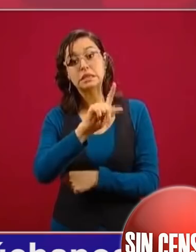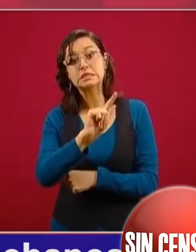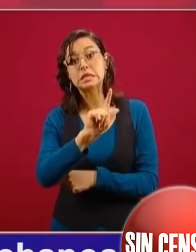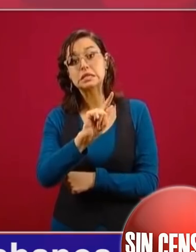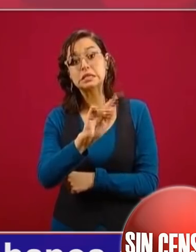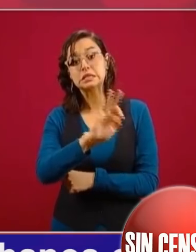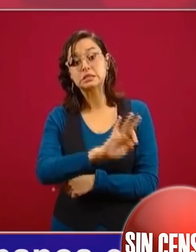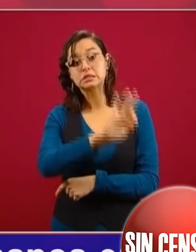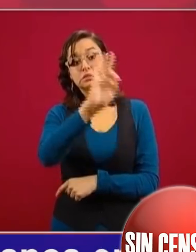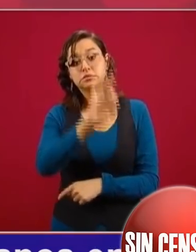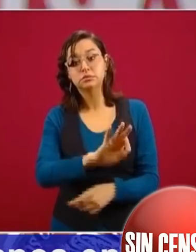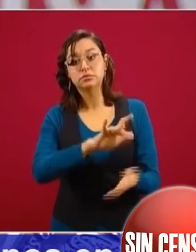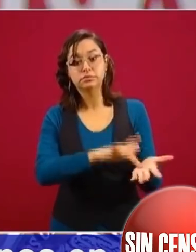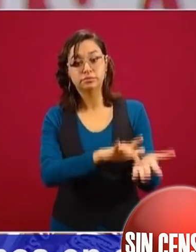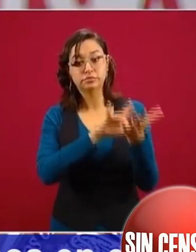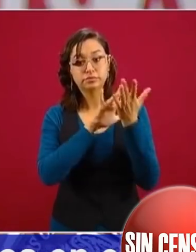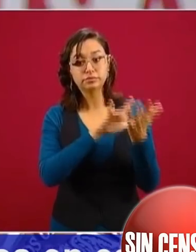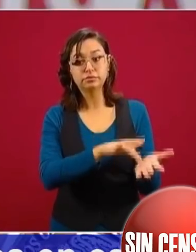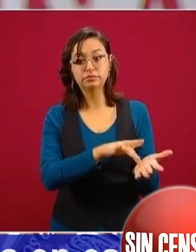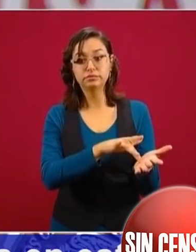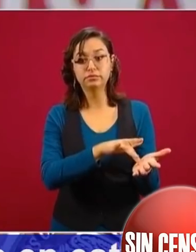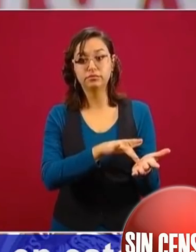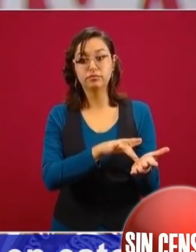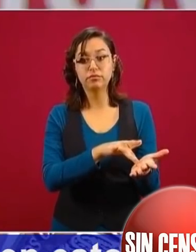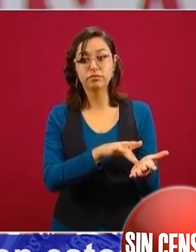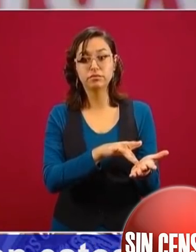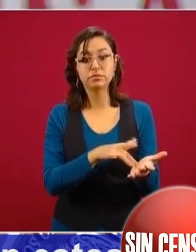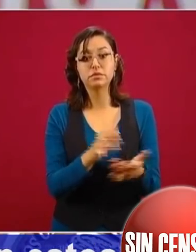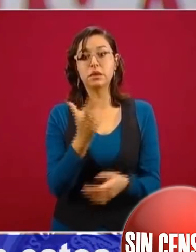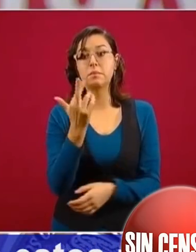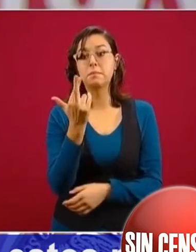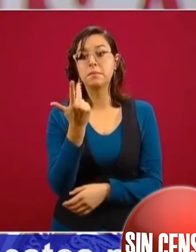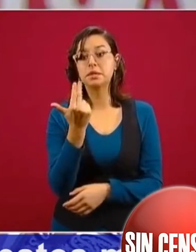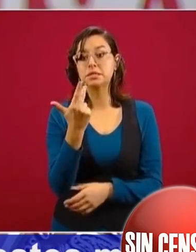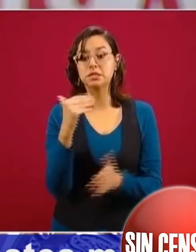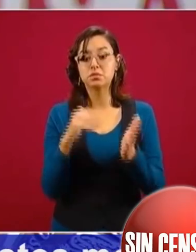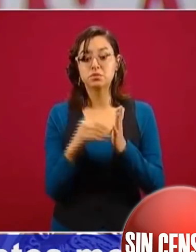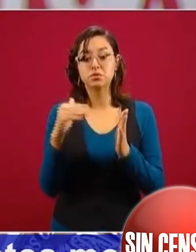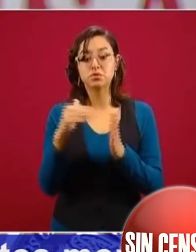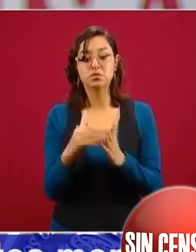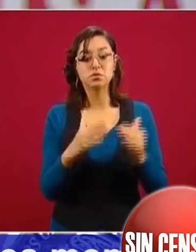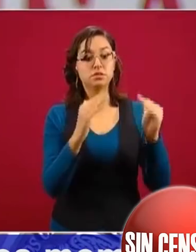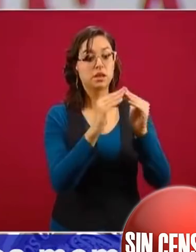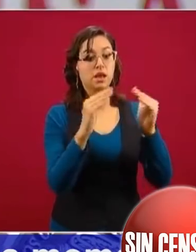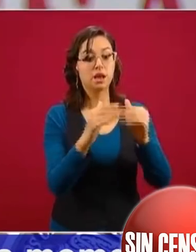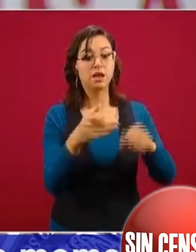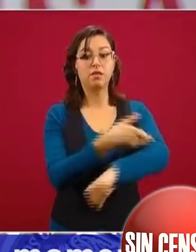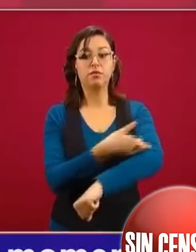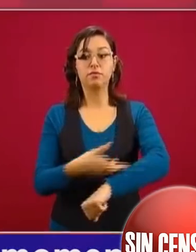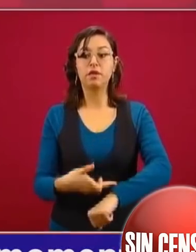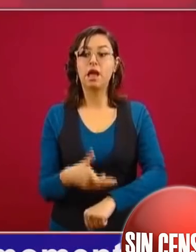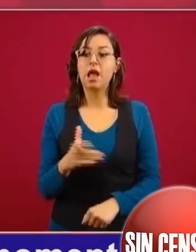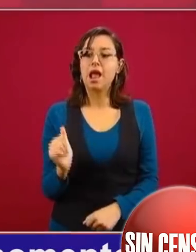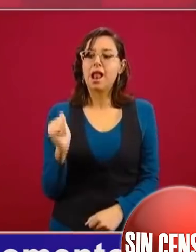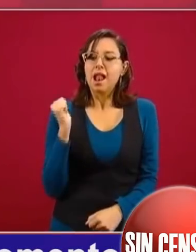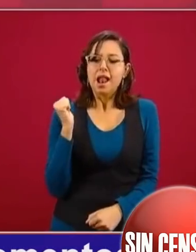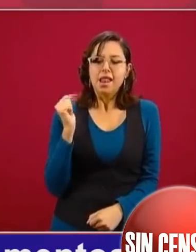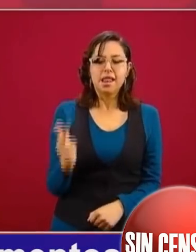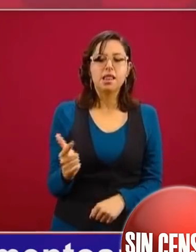de 25 millones de hogares que cuando menos les va a llegar